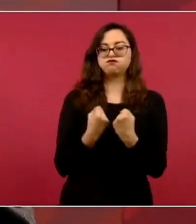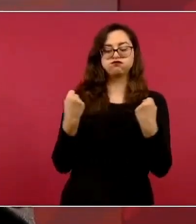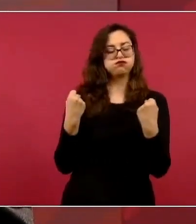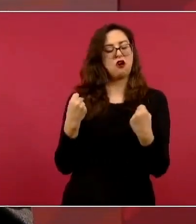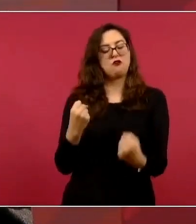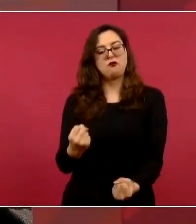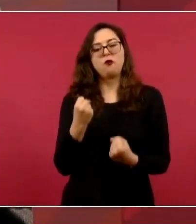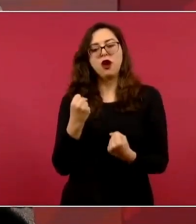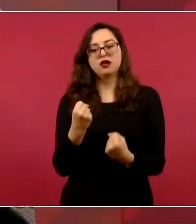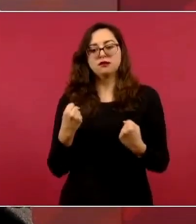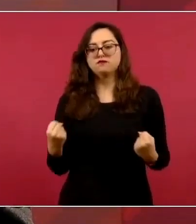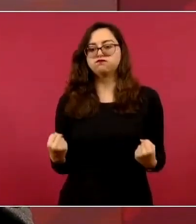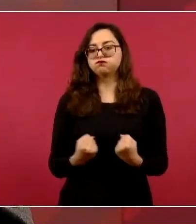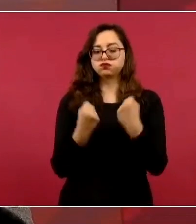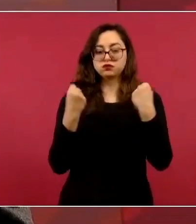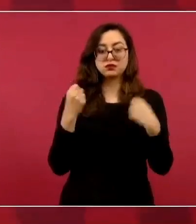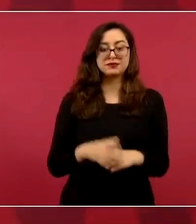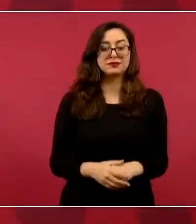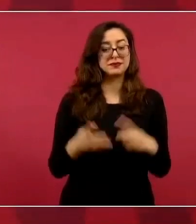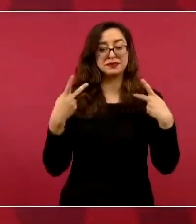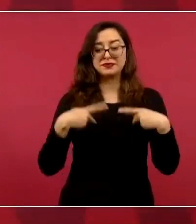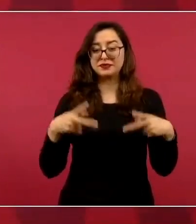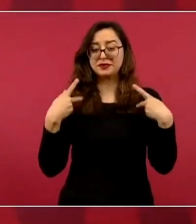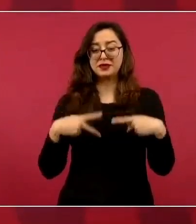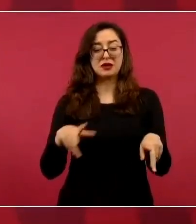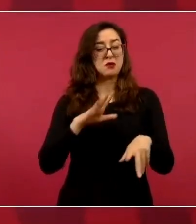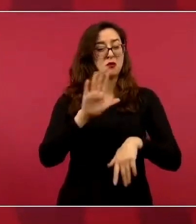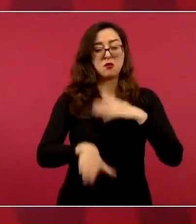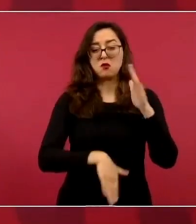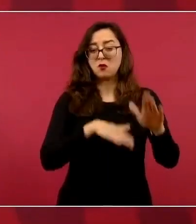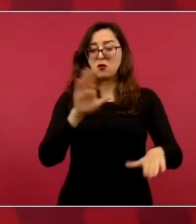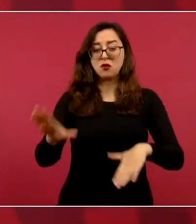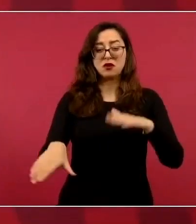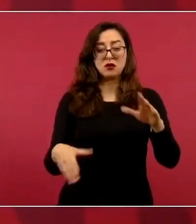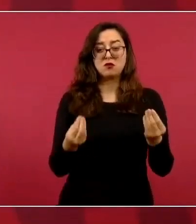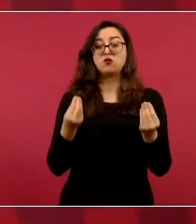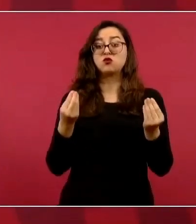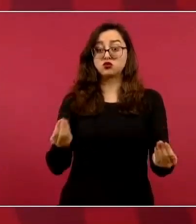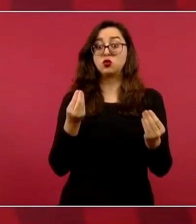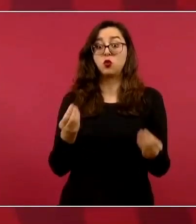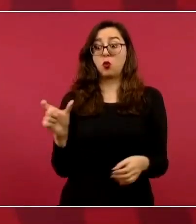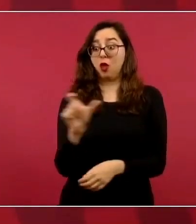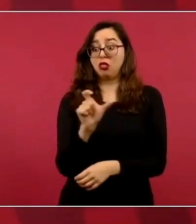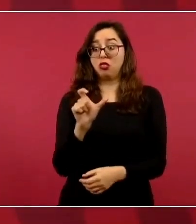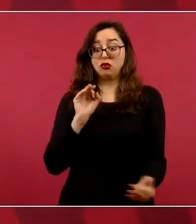frontal. Dieron muchos muertos en la elección.